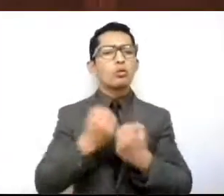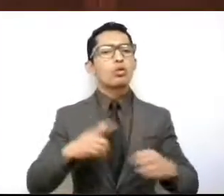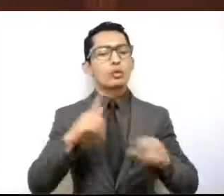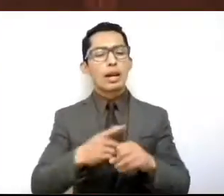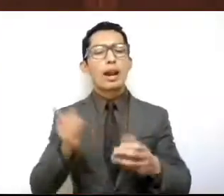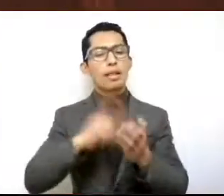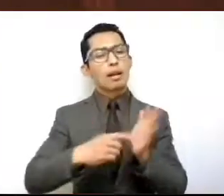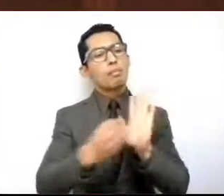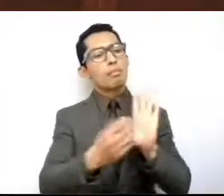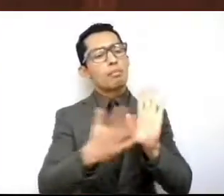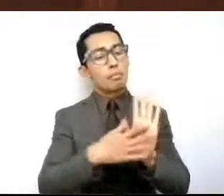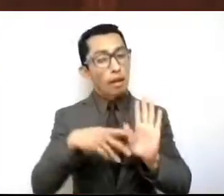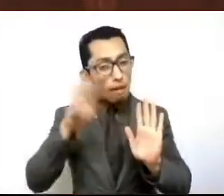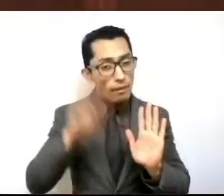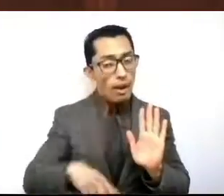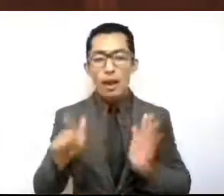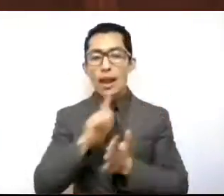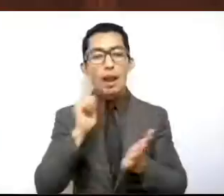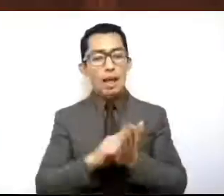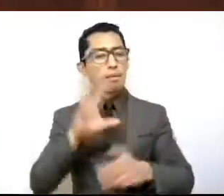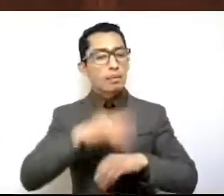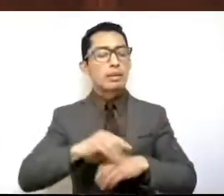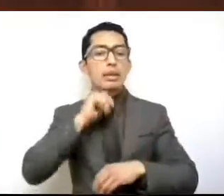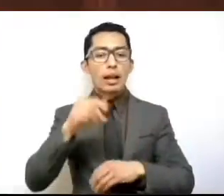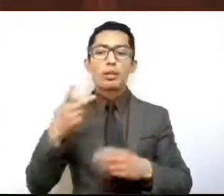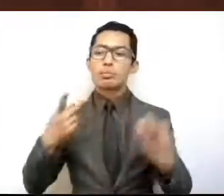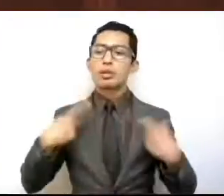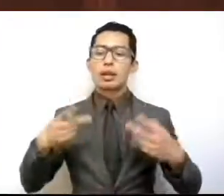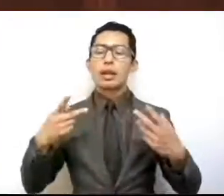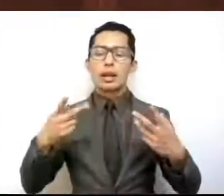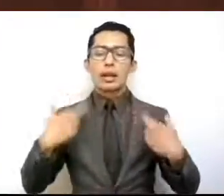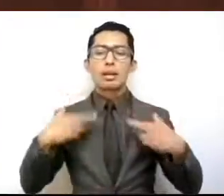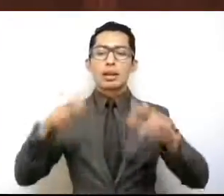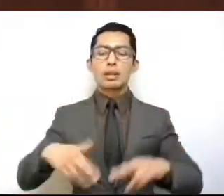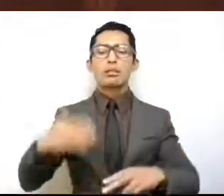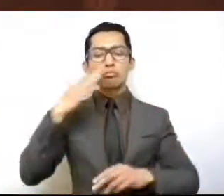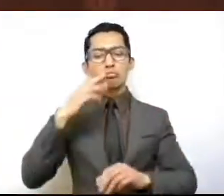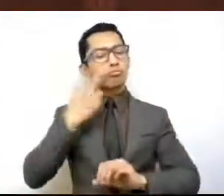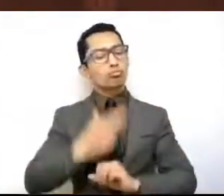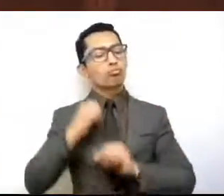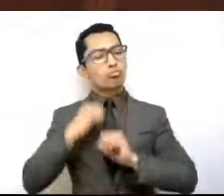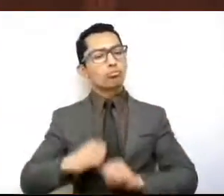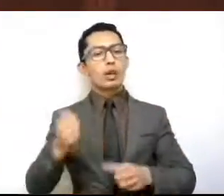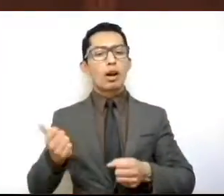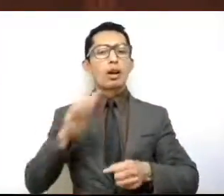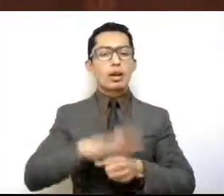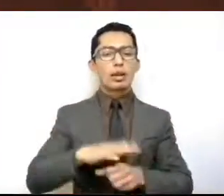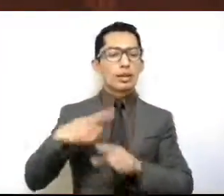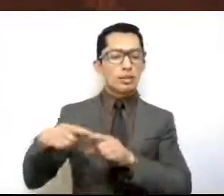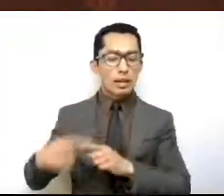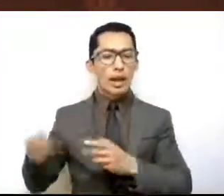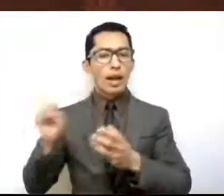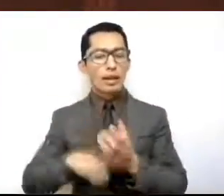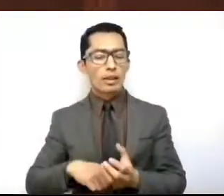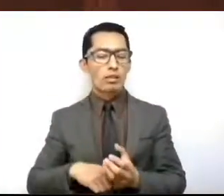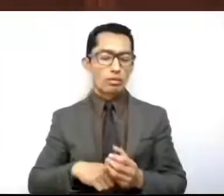fines ilícitos, a través de sus representantes, apoderados legales o administradores de hecho o de